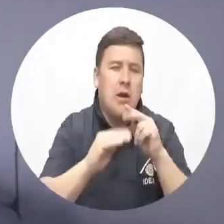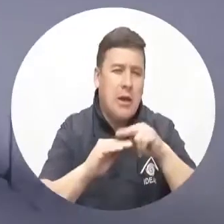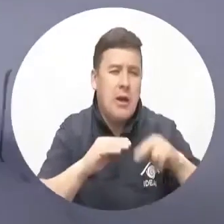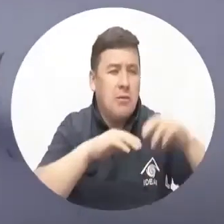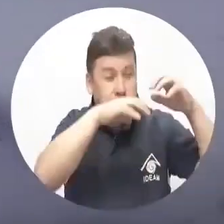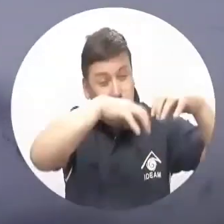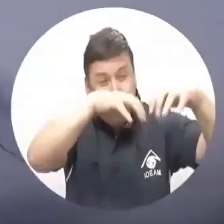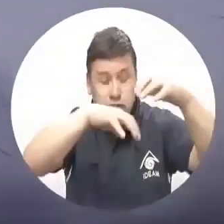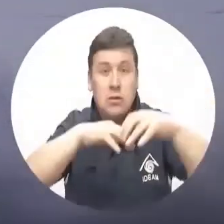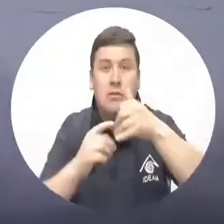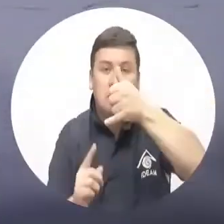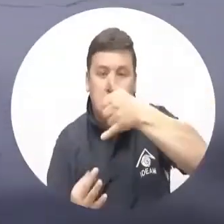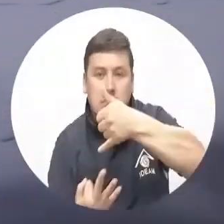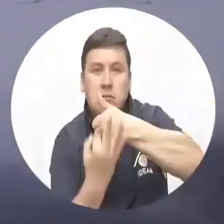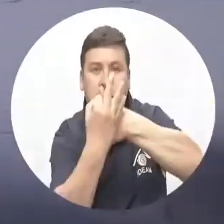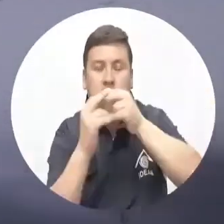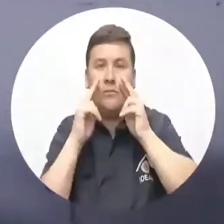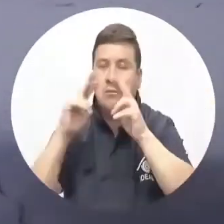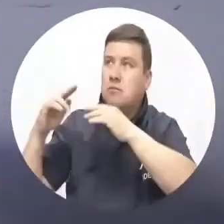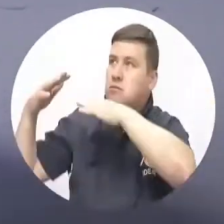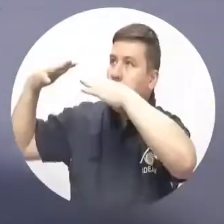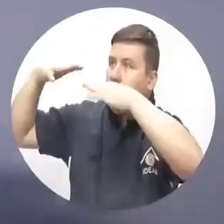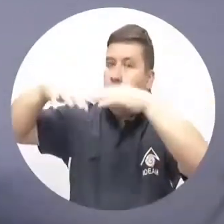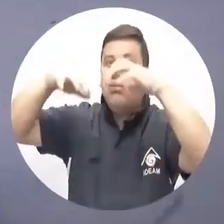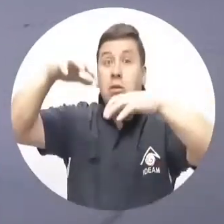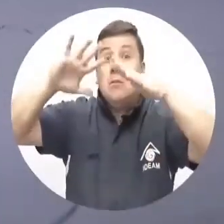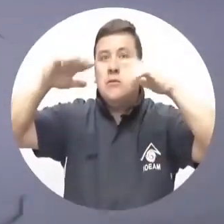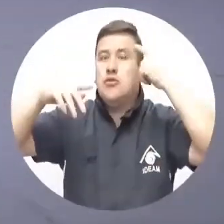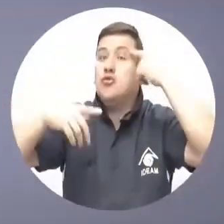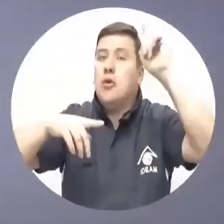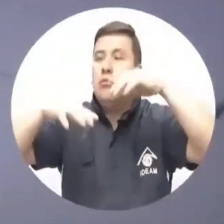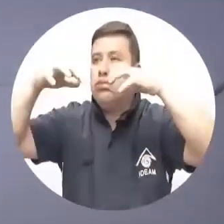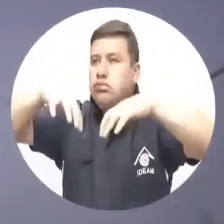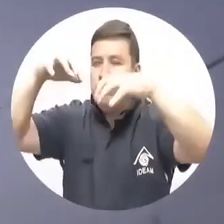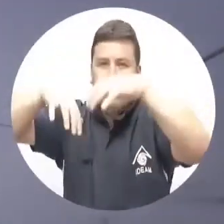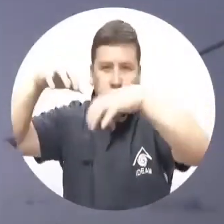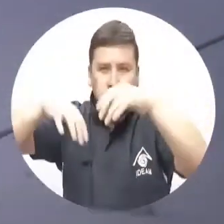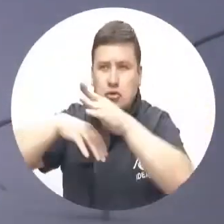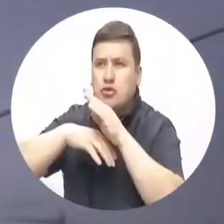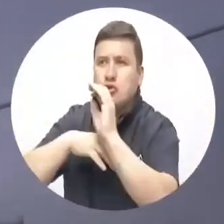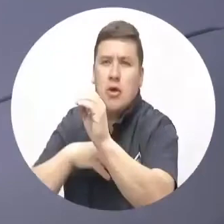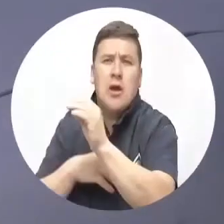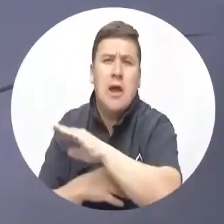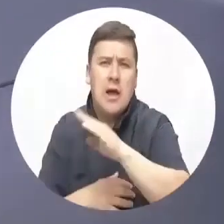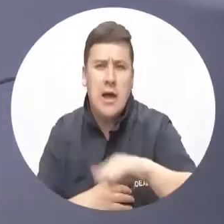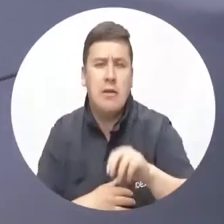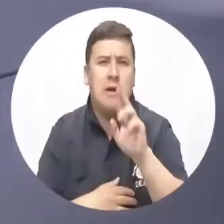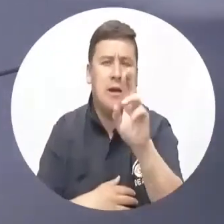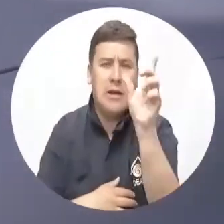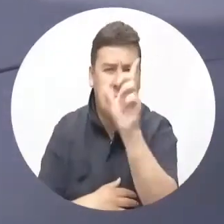La zona andina espera tiempo seco con cielos nublados sobre todas nuestras montañas.